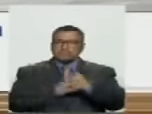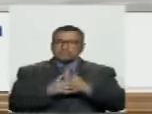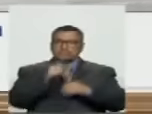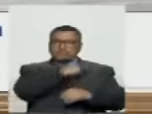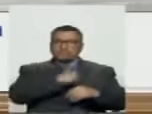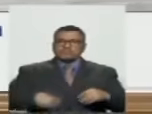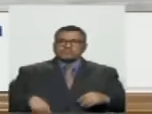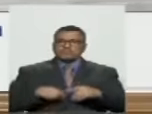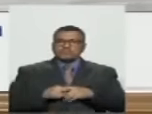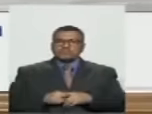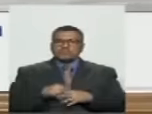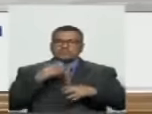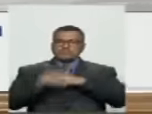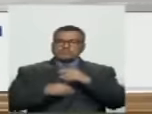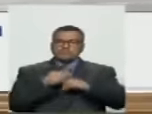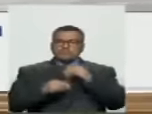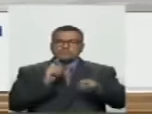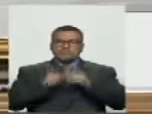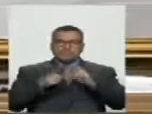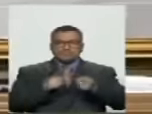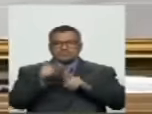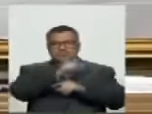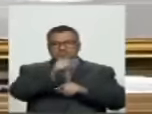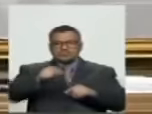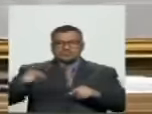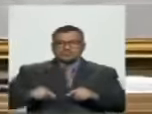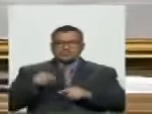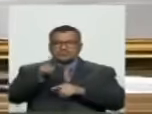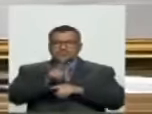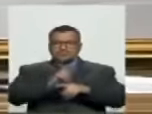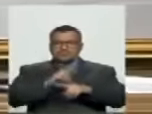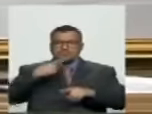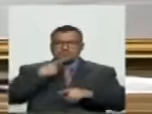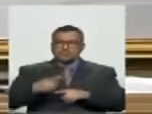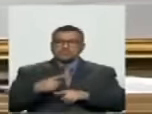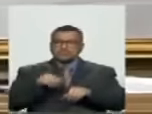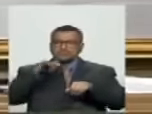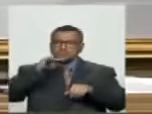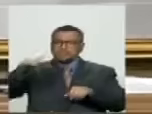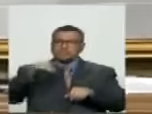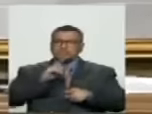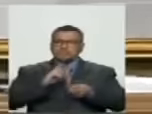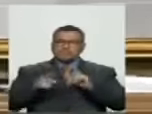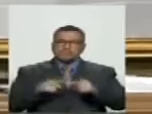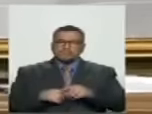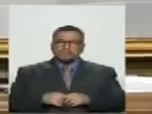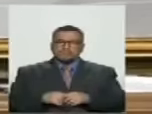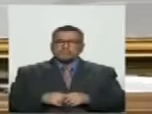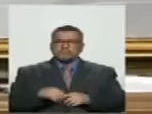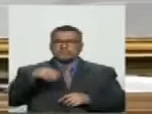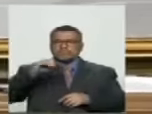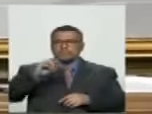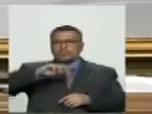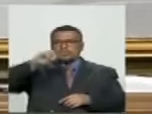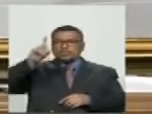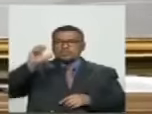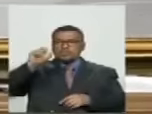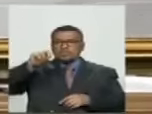presidente, cómo algunos personajes, usted aquí lo denunció, y aquí varios lo denunciamos, Orlando